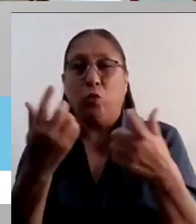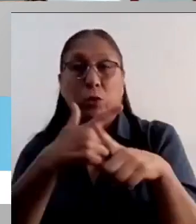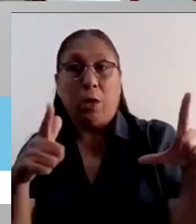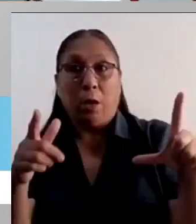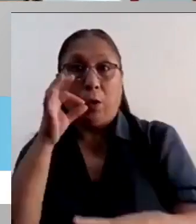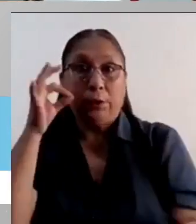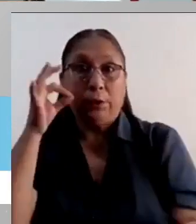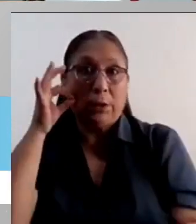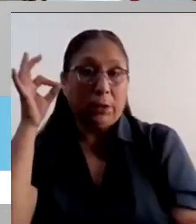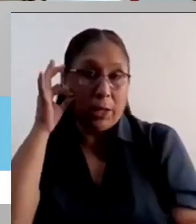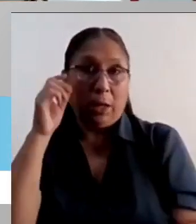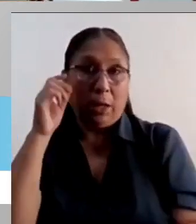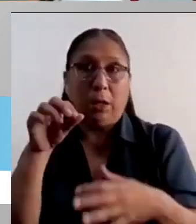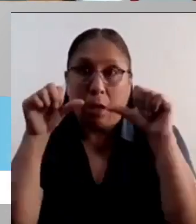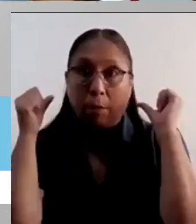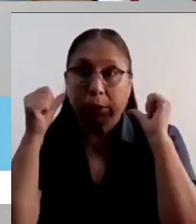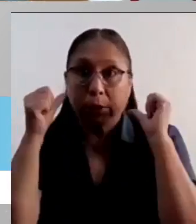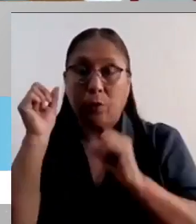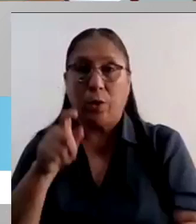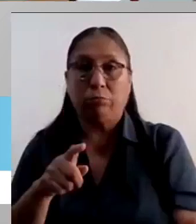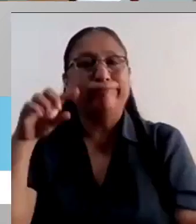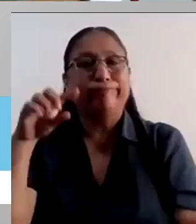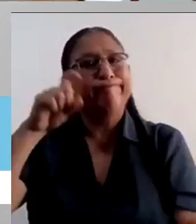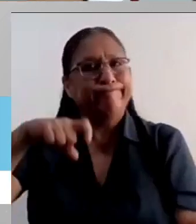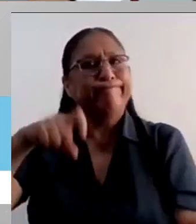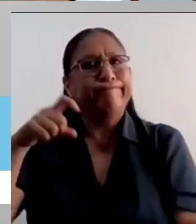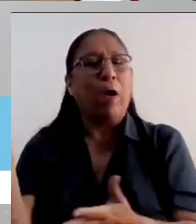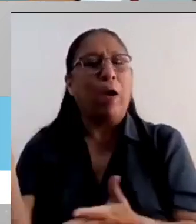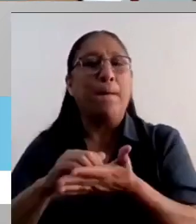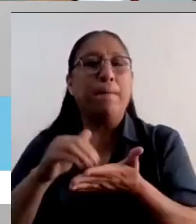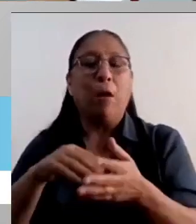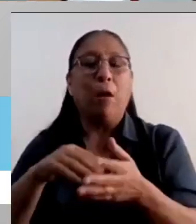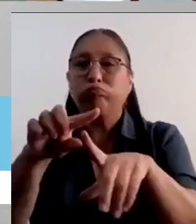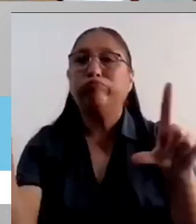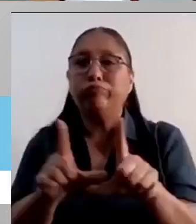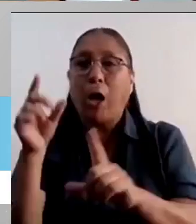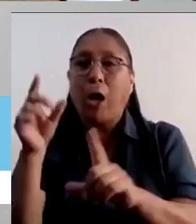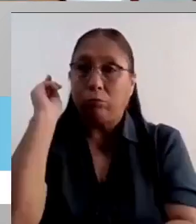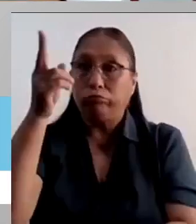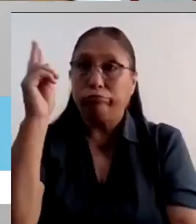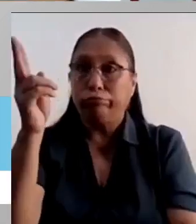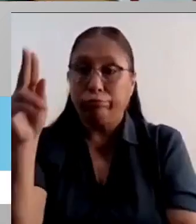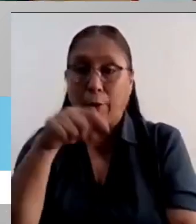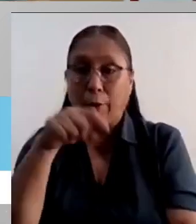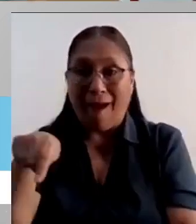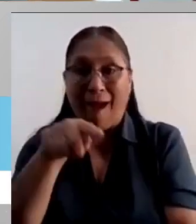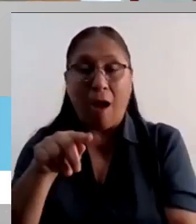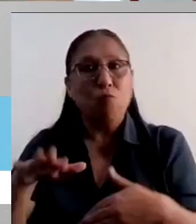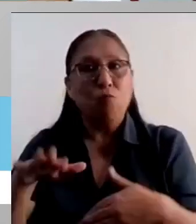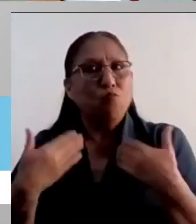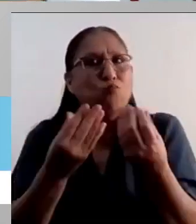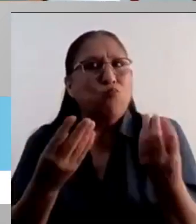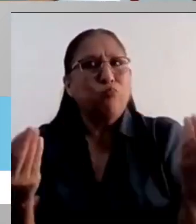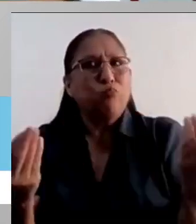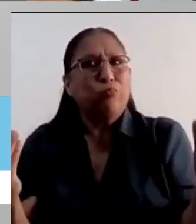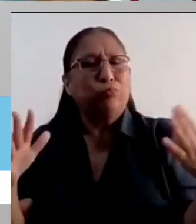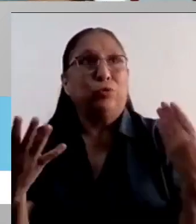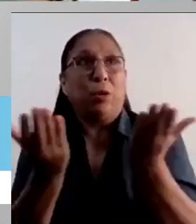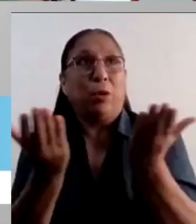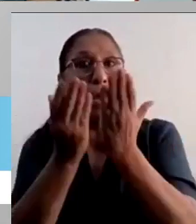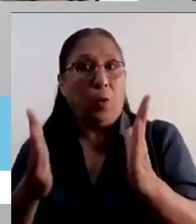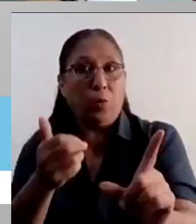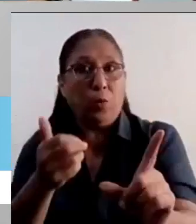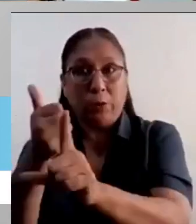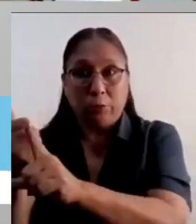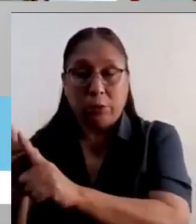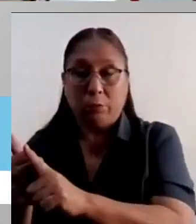indígenas amazónicas, necesitan más espacios donde los docentes muchos de ellos, los propios estudiantes indígenas